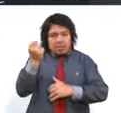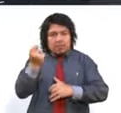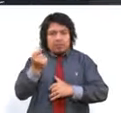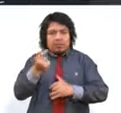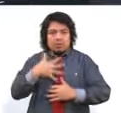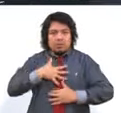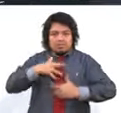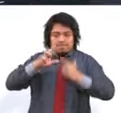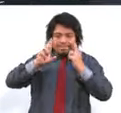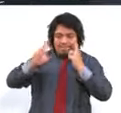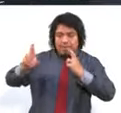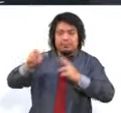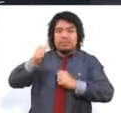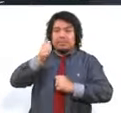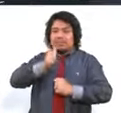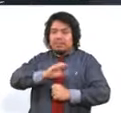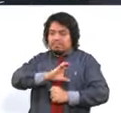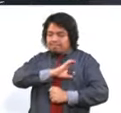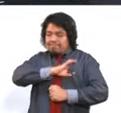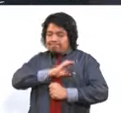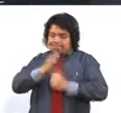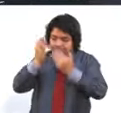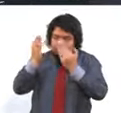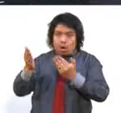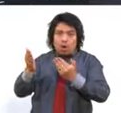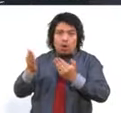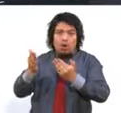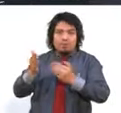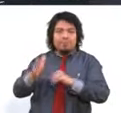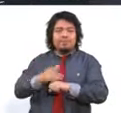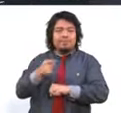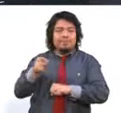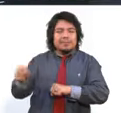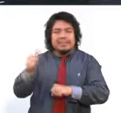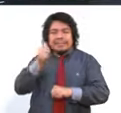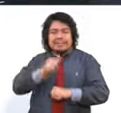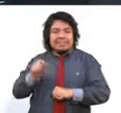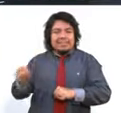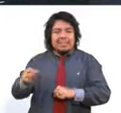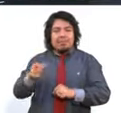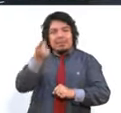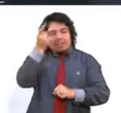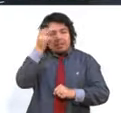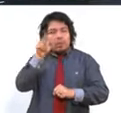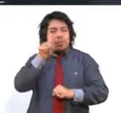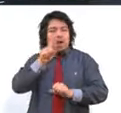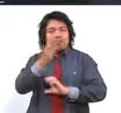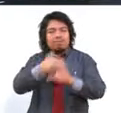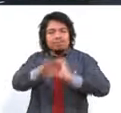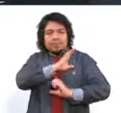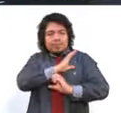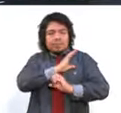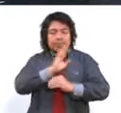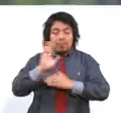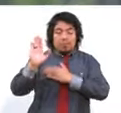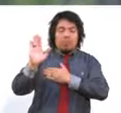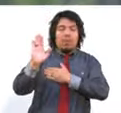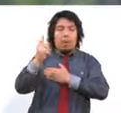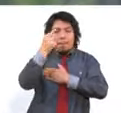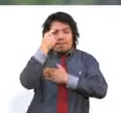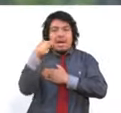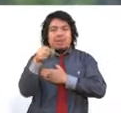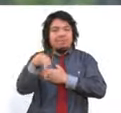mi respeto, siempre mi afecto, mi admiración por el compromiso de la doctora Sheinbaum con la población de